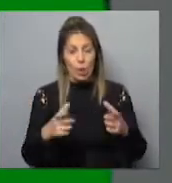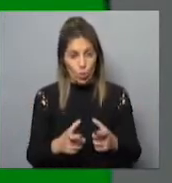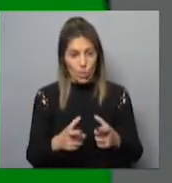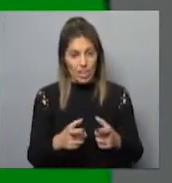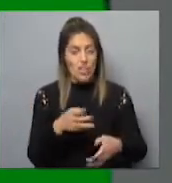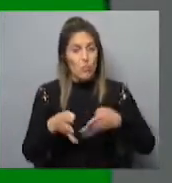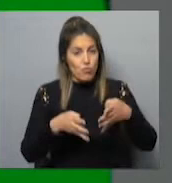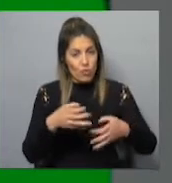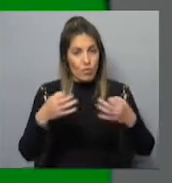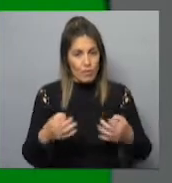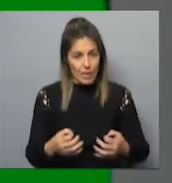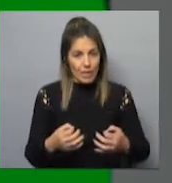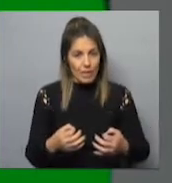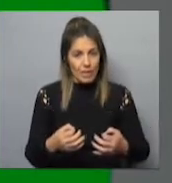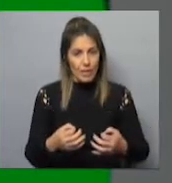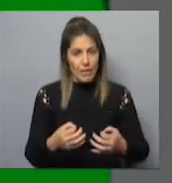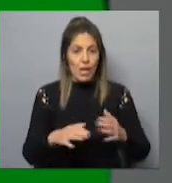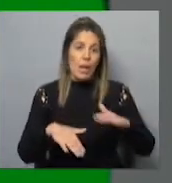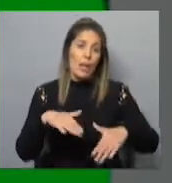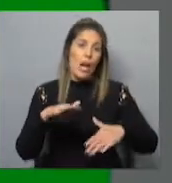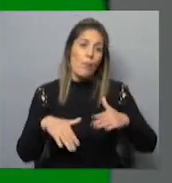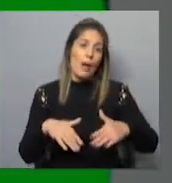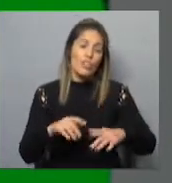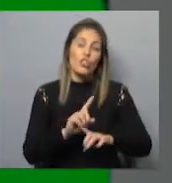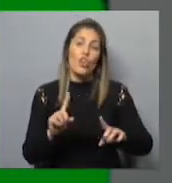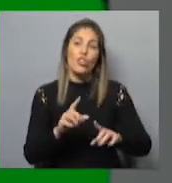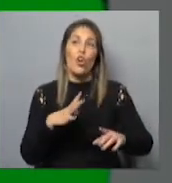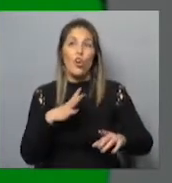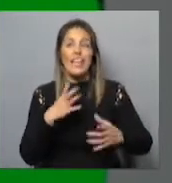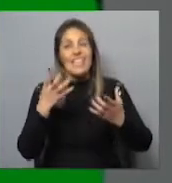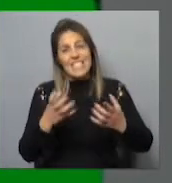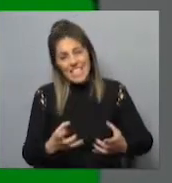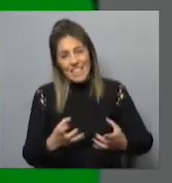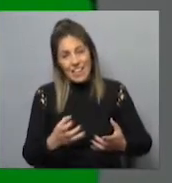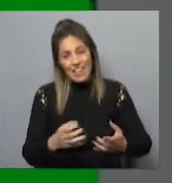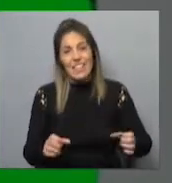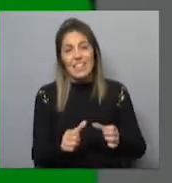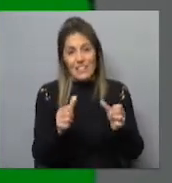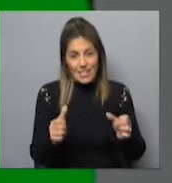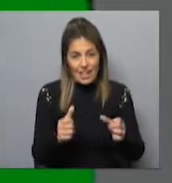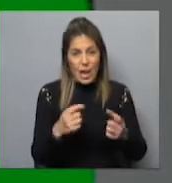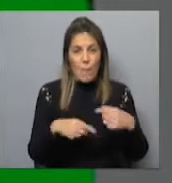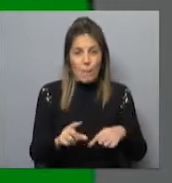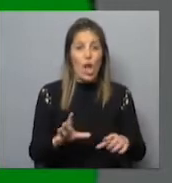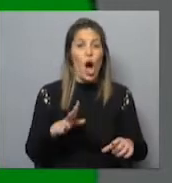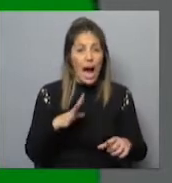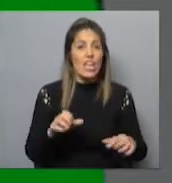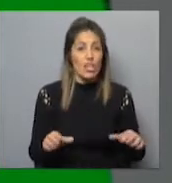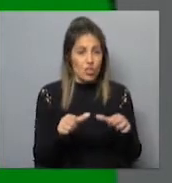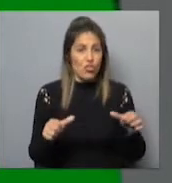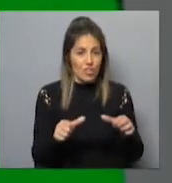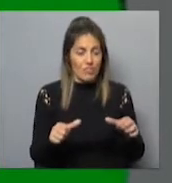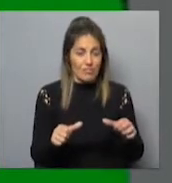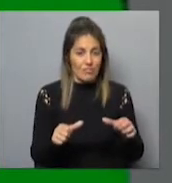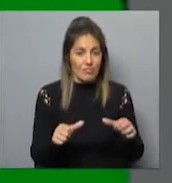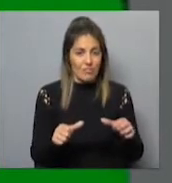funcionan y piensan quizás no todo lo que uno quisiera que pasase pero pero pasan las cosas